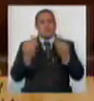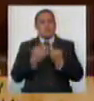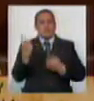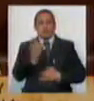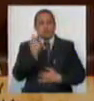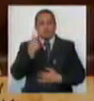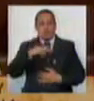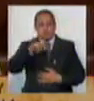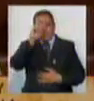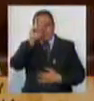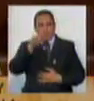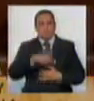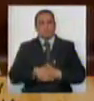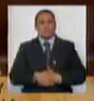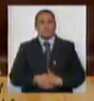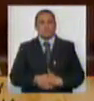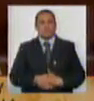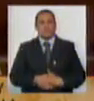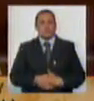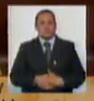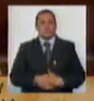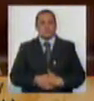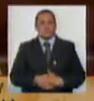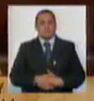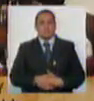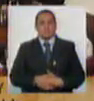todo el territorio nacional.